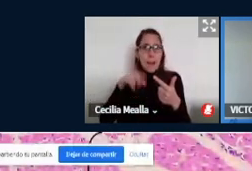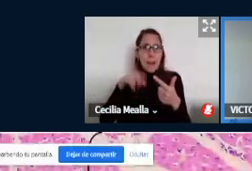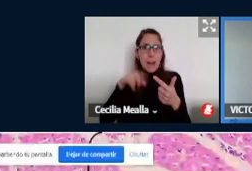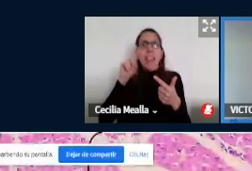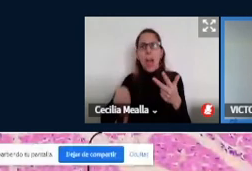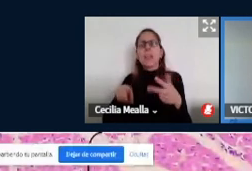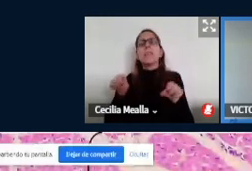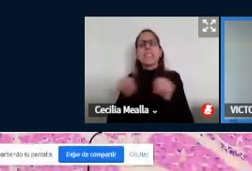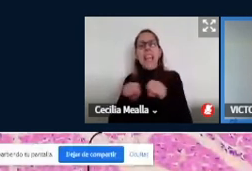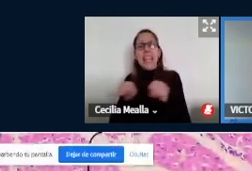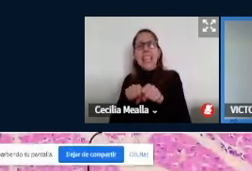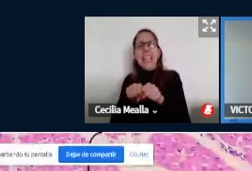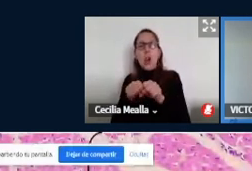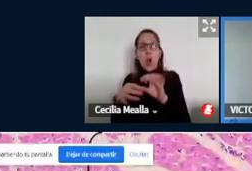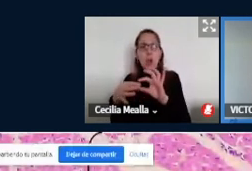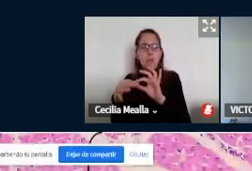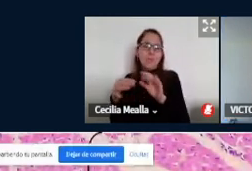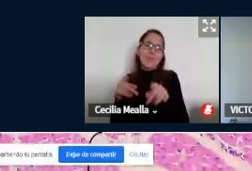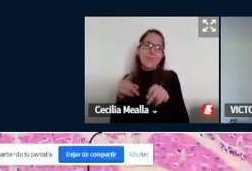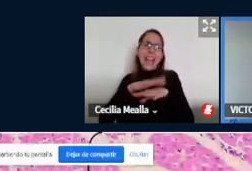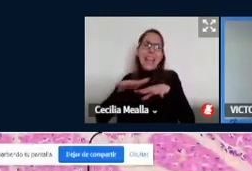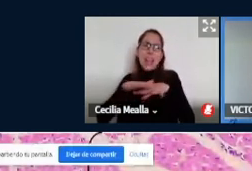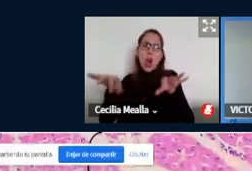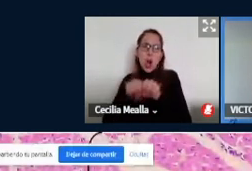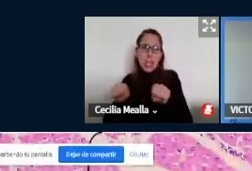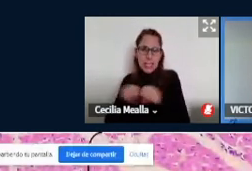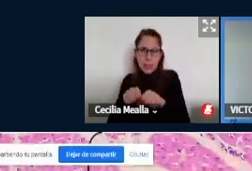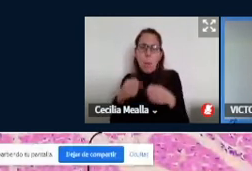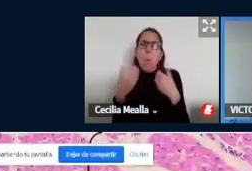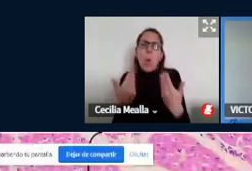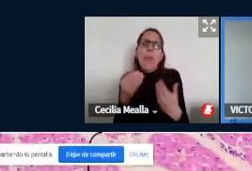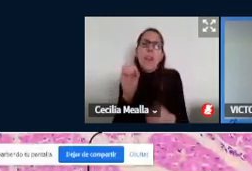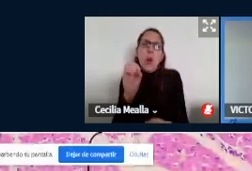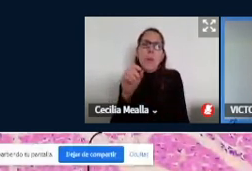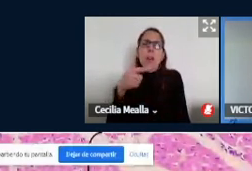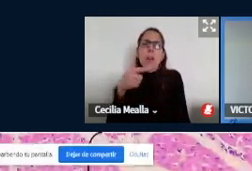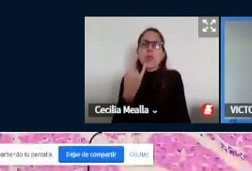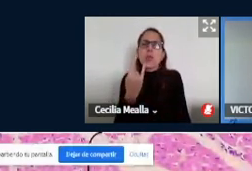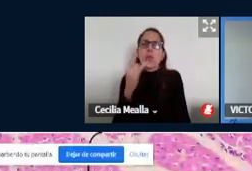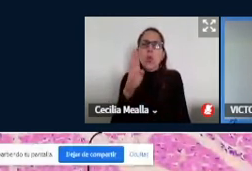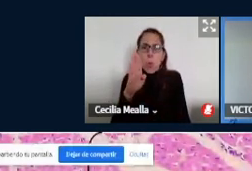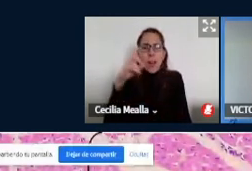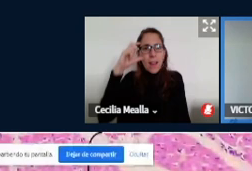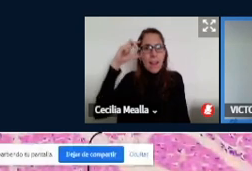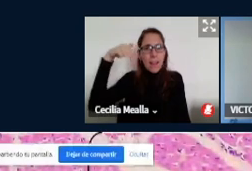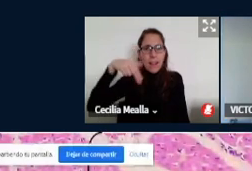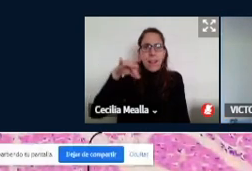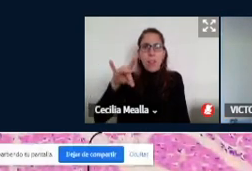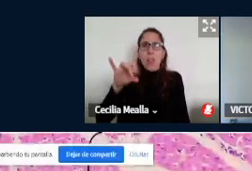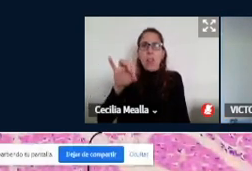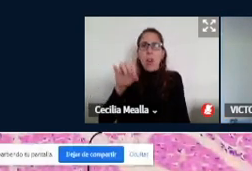que se puede llamar subendotelial, ¿sí? Por eso les decía que se veían los dos, en realidad.